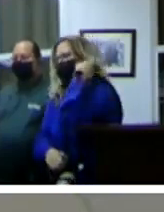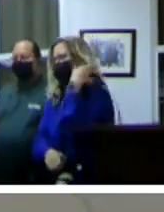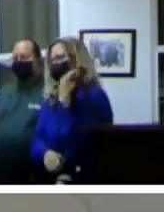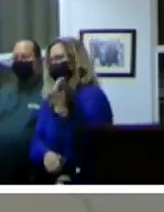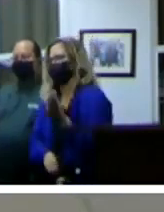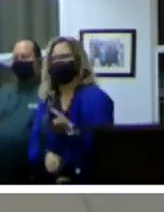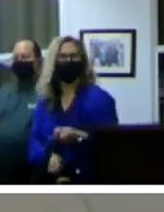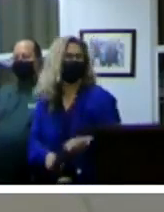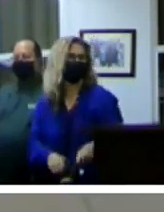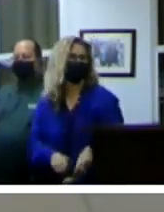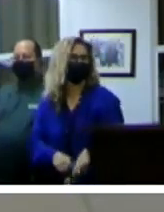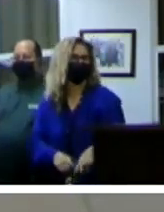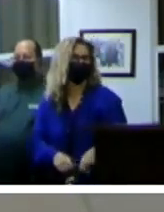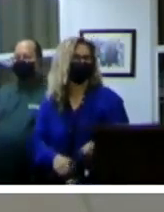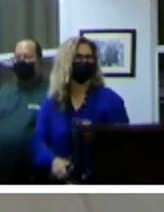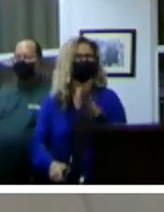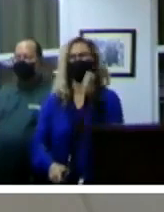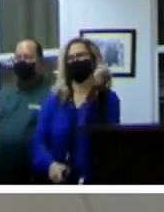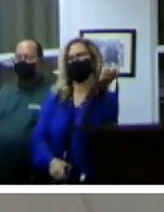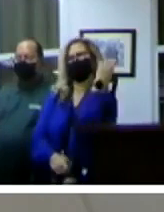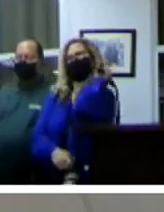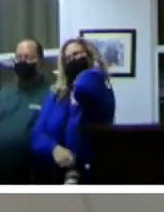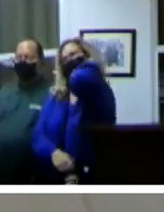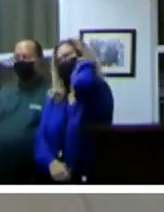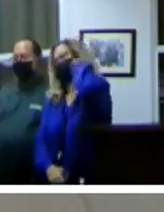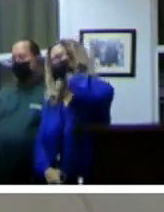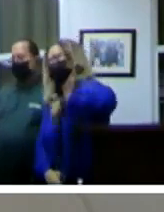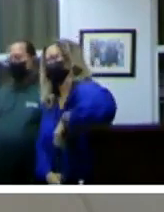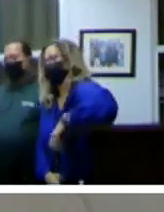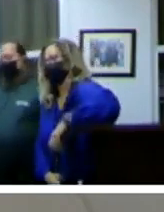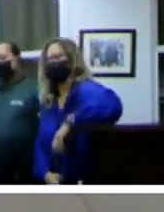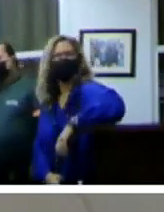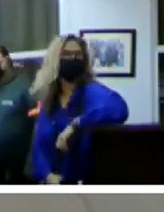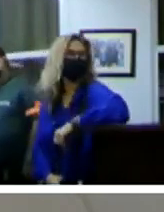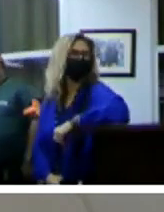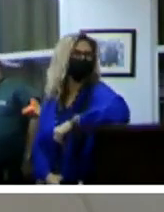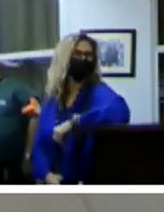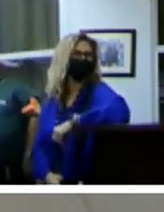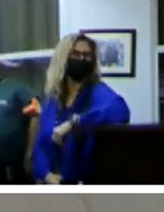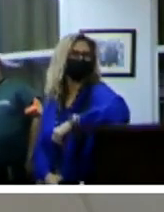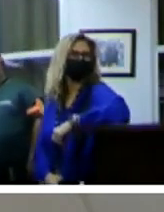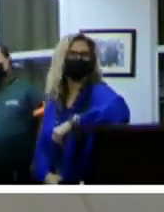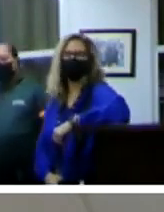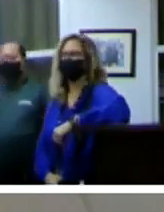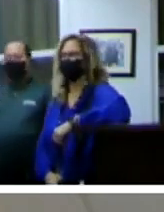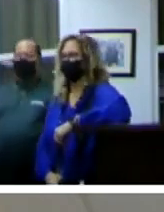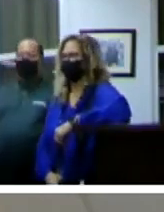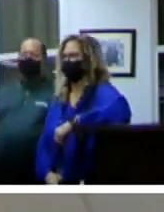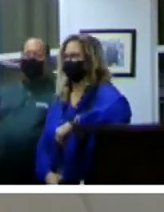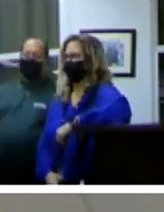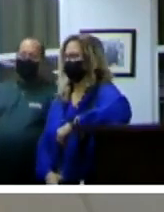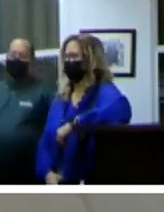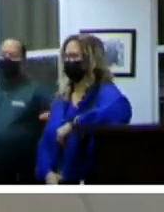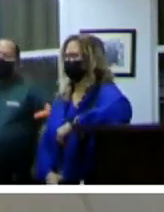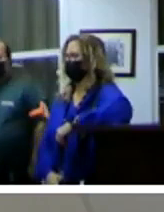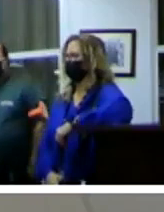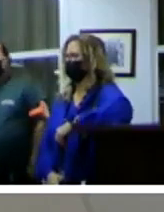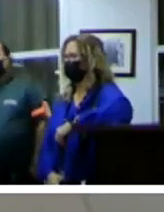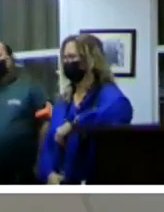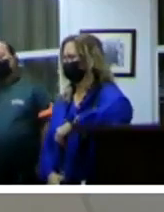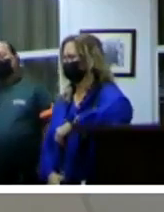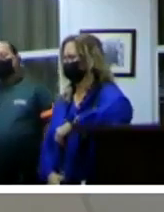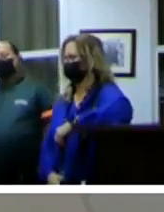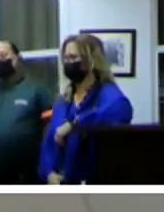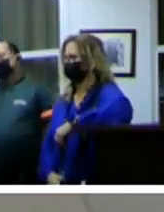Ok, eso sucede. Y vamos a tener un blackout. Eso sucede. Ok, ahora voy a otro relevo. Entonces, ¿cómo se recupera inmediatamente para que la gente no tenga que estar